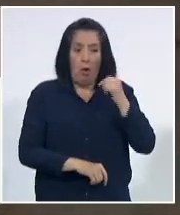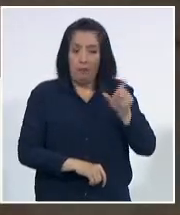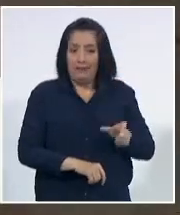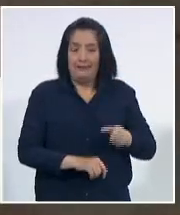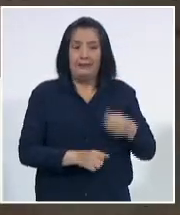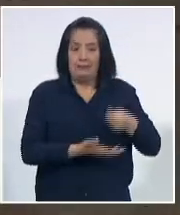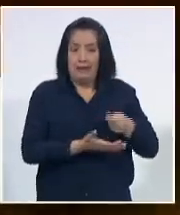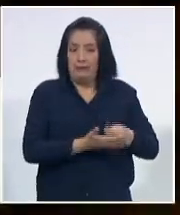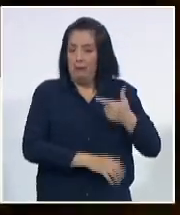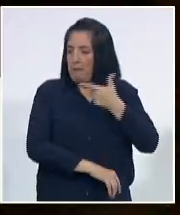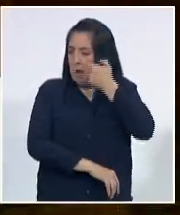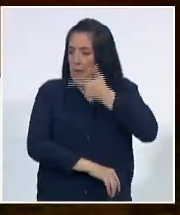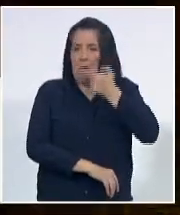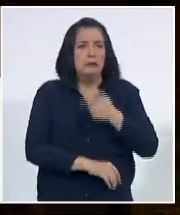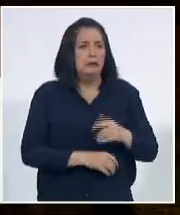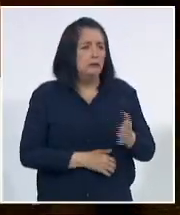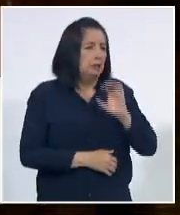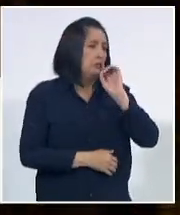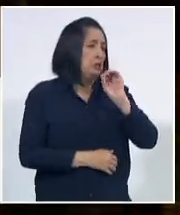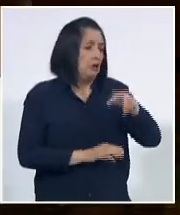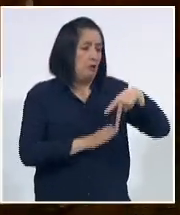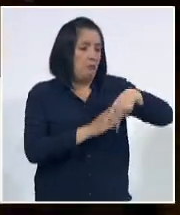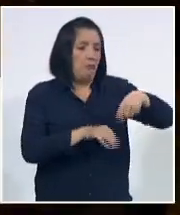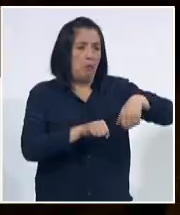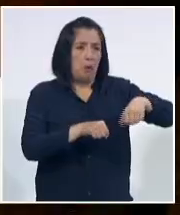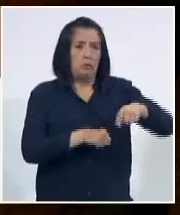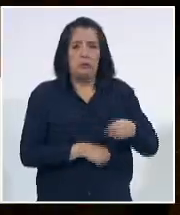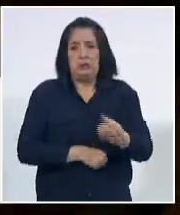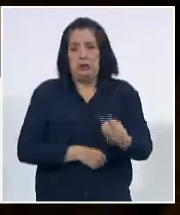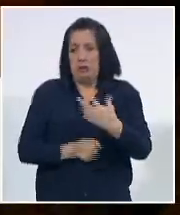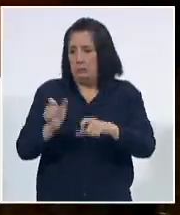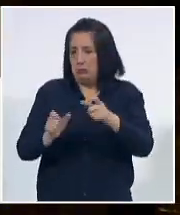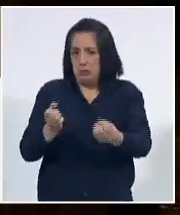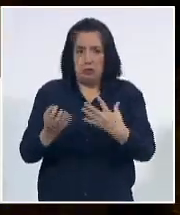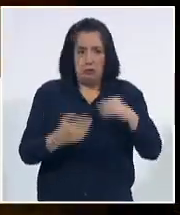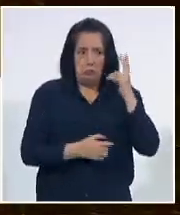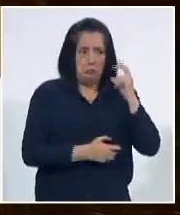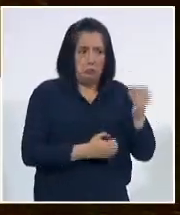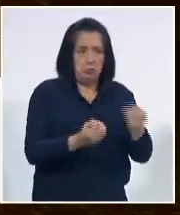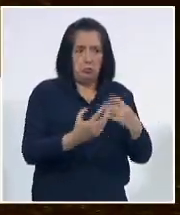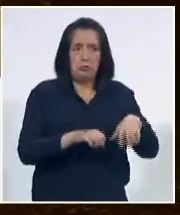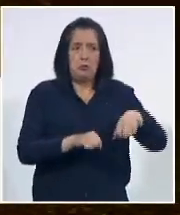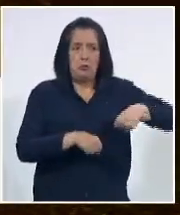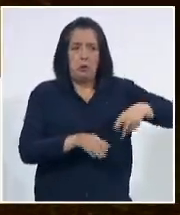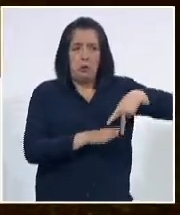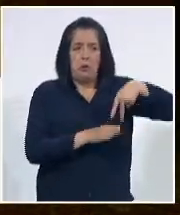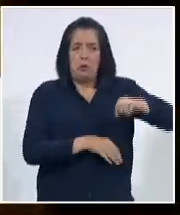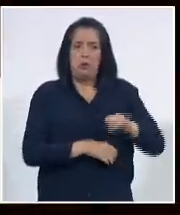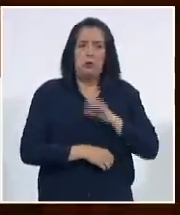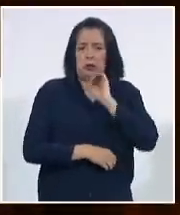disparos. Dice que estaban en moto. ¿En una moto? En moto, dicen así. Así escuché que estaban diciendo en moto. Estaban comentando que la